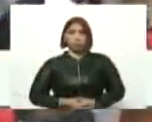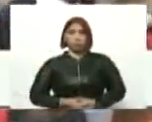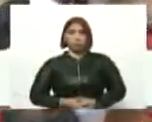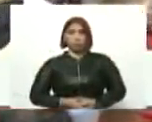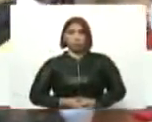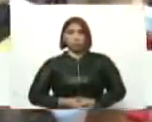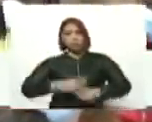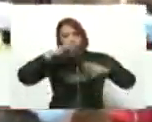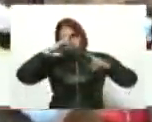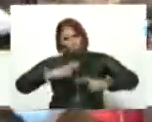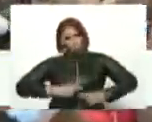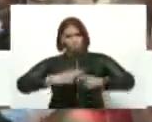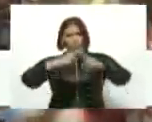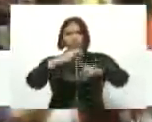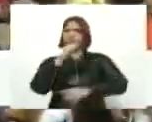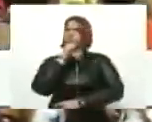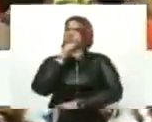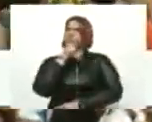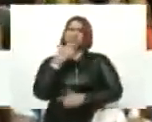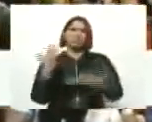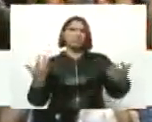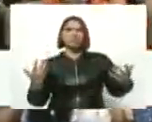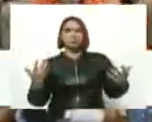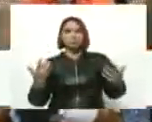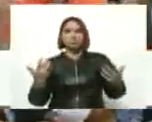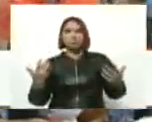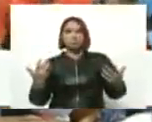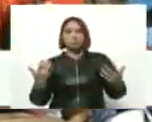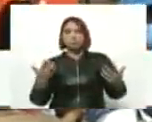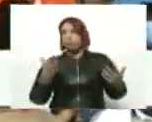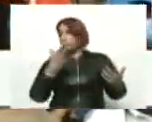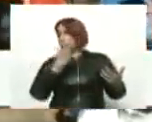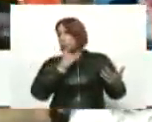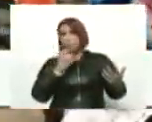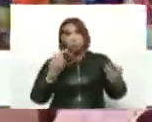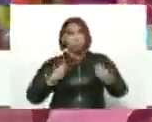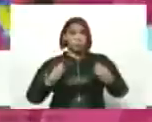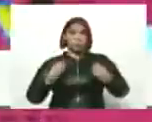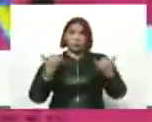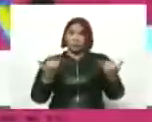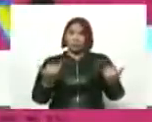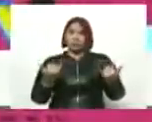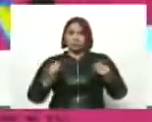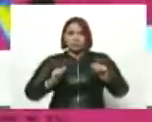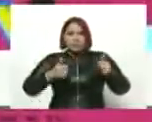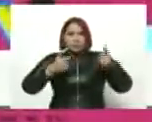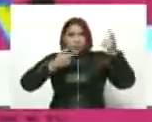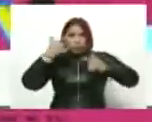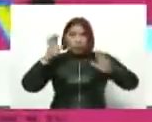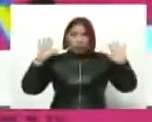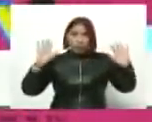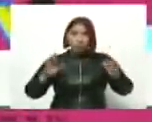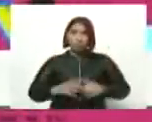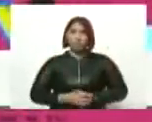Un homenaje a quienes, bueno, los que no están aquí ahorita, comenzando por el comandante Chávez, ¿eh?